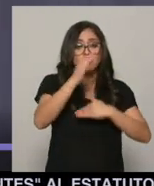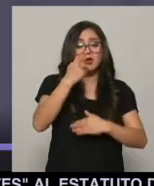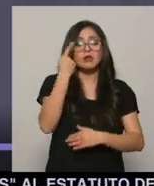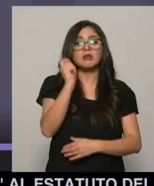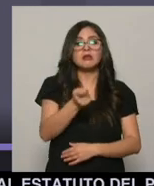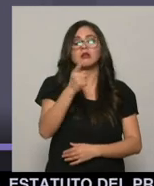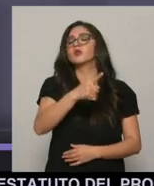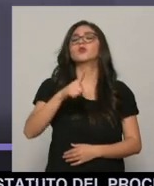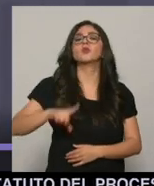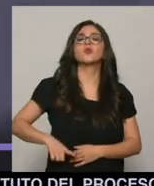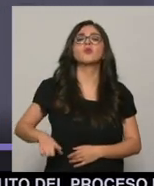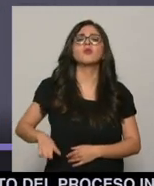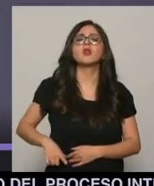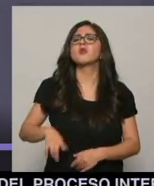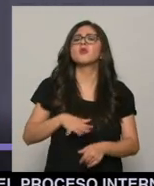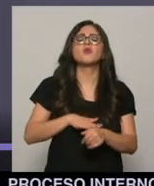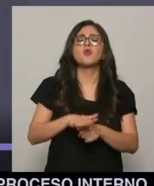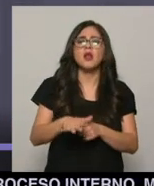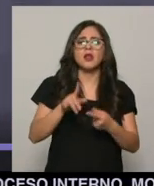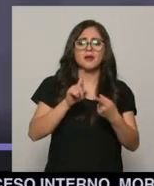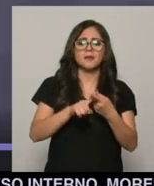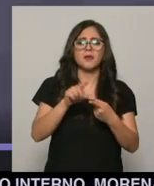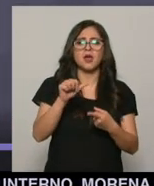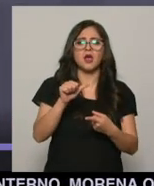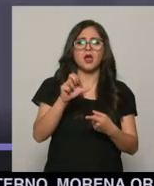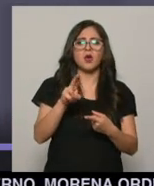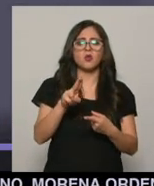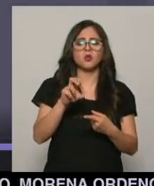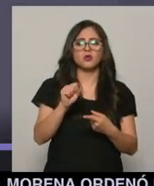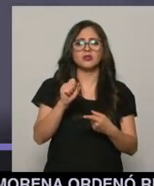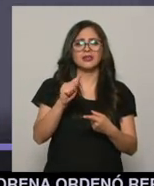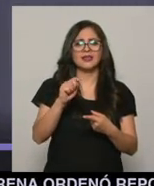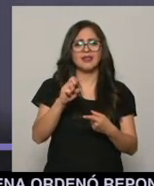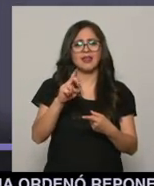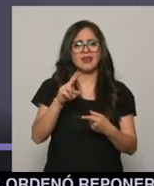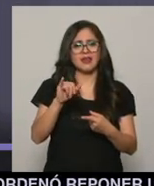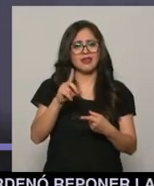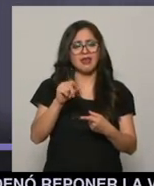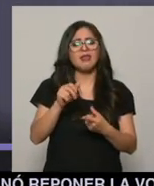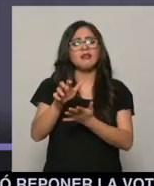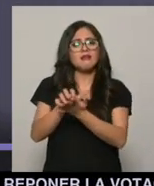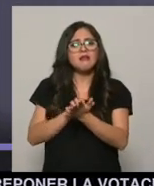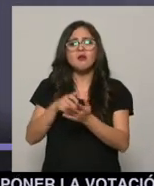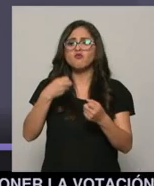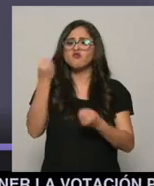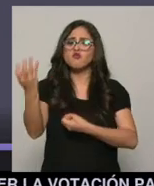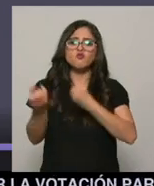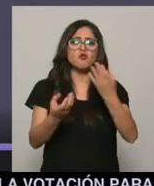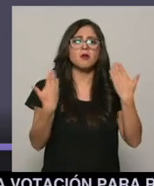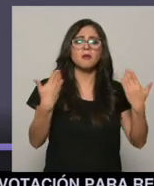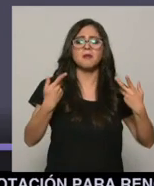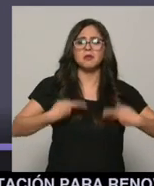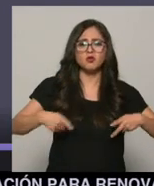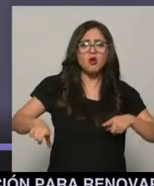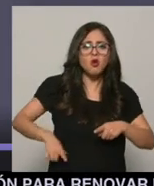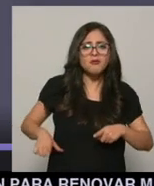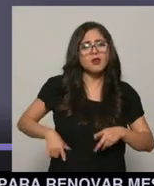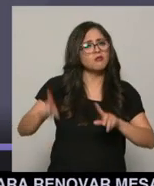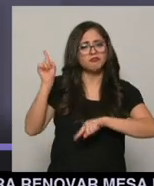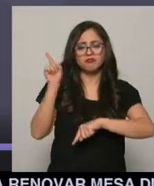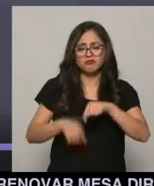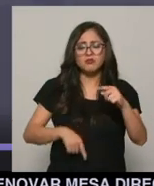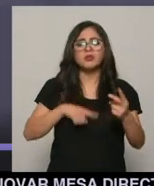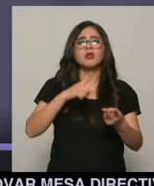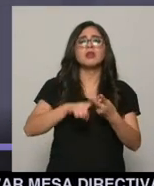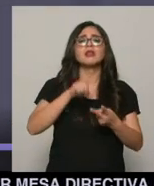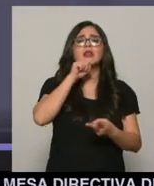Uno de ellos tiene que ver con la austeridad y la eliminación de privilegios. Un segundo rubro tiene que ver con los temas de lucha